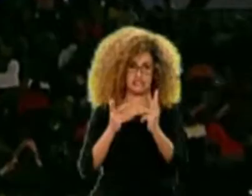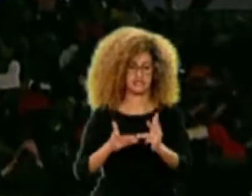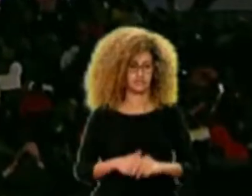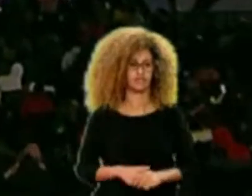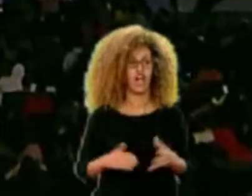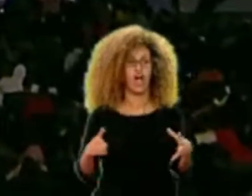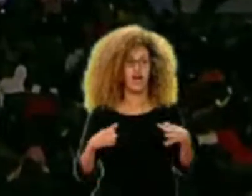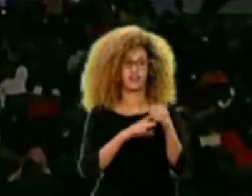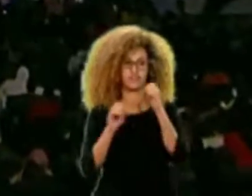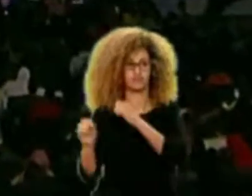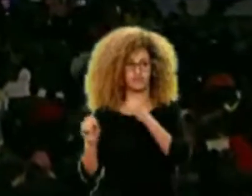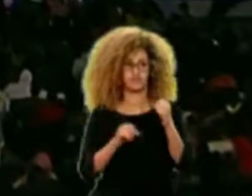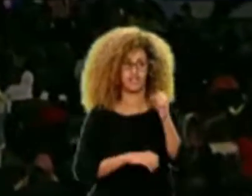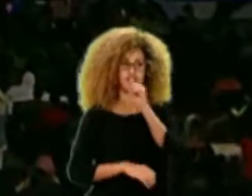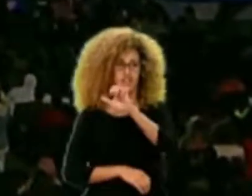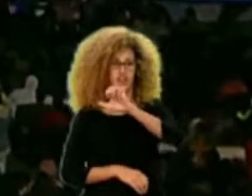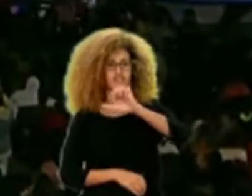con Legañoso.